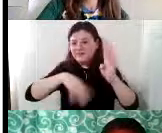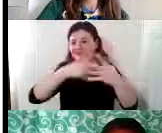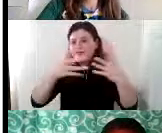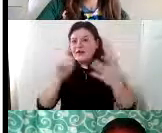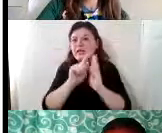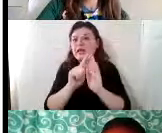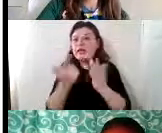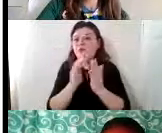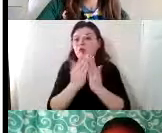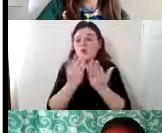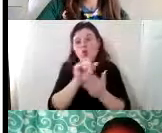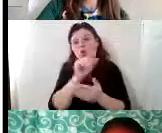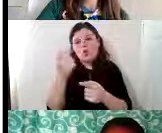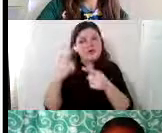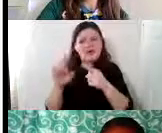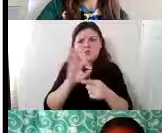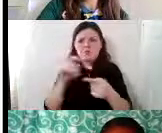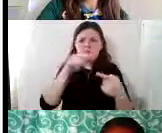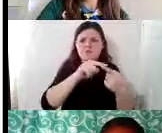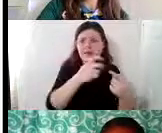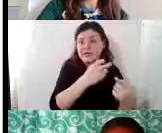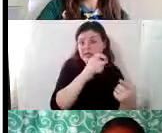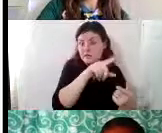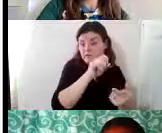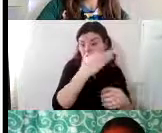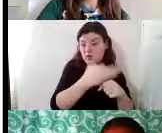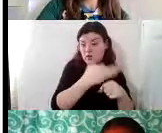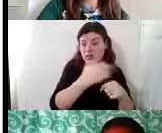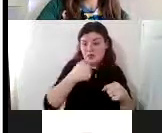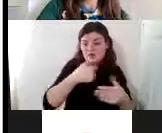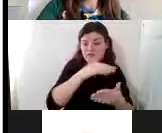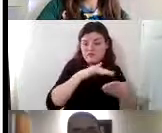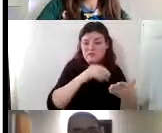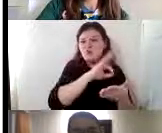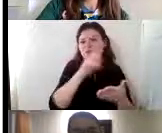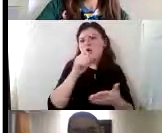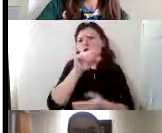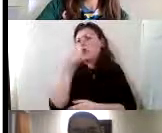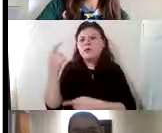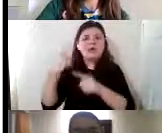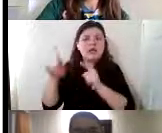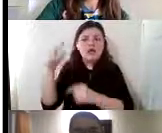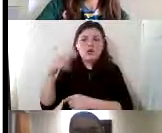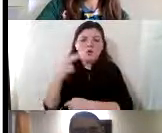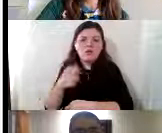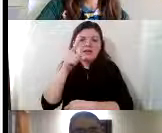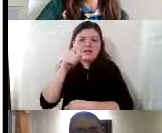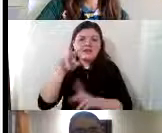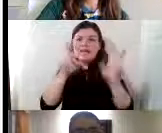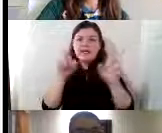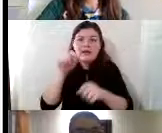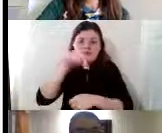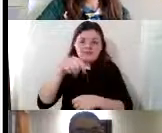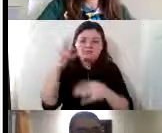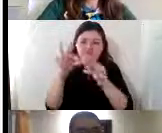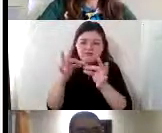Fuerte, existen algunos otros que nos pueden ayudar a hablar sobre este tema. Sí, sobre este tema en específico, por ejemplo,